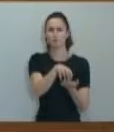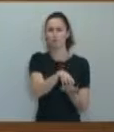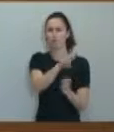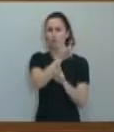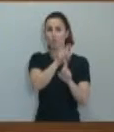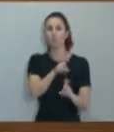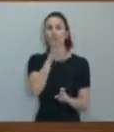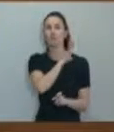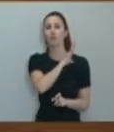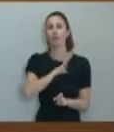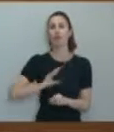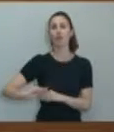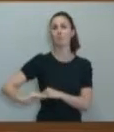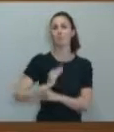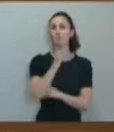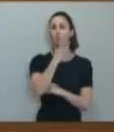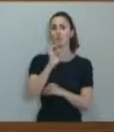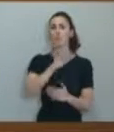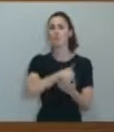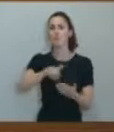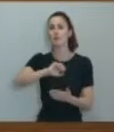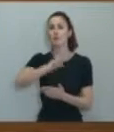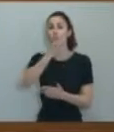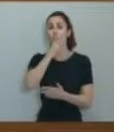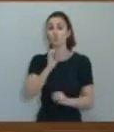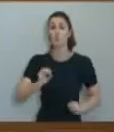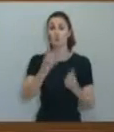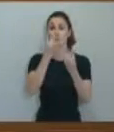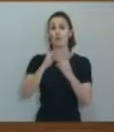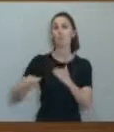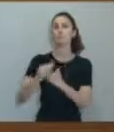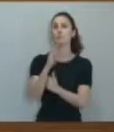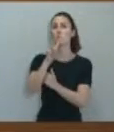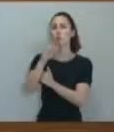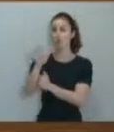pendientes de cobrar del orden de 50 millones de euros de esa primera financiación europea.